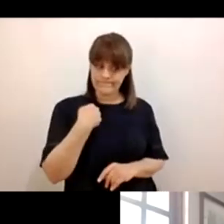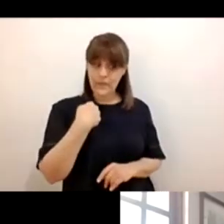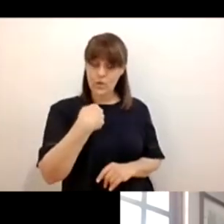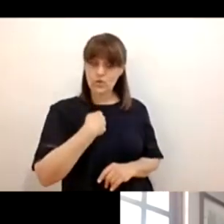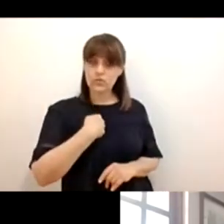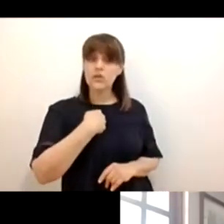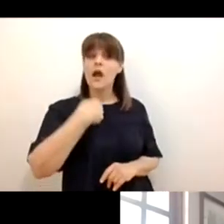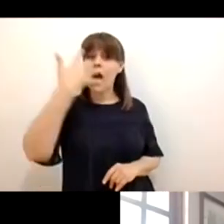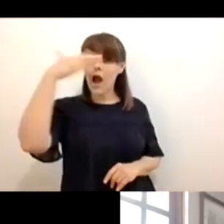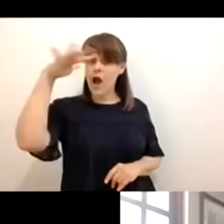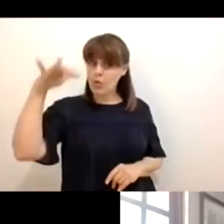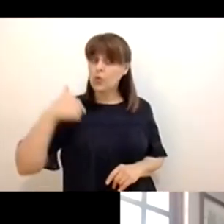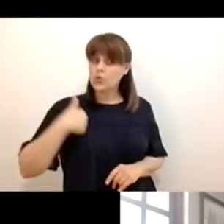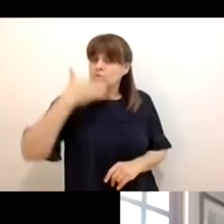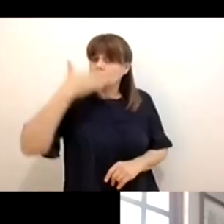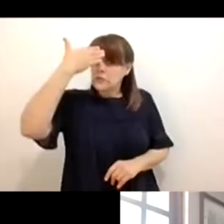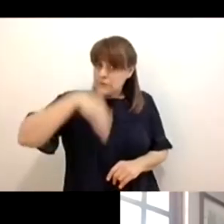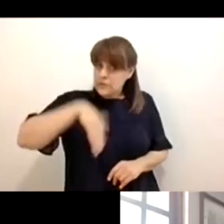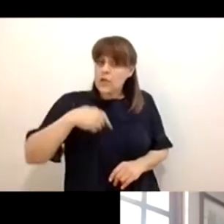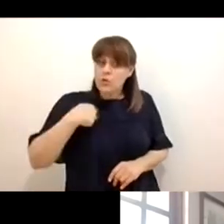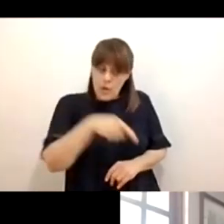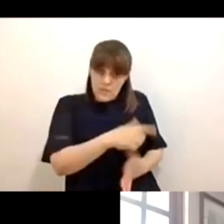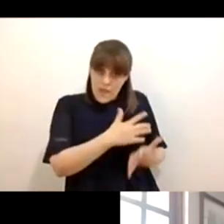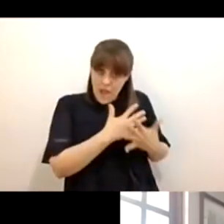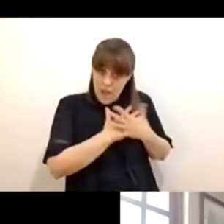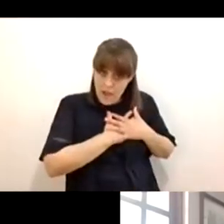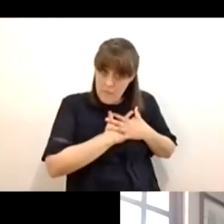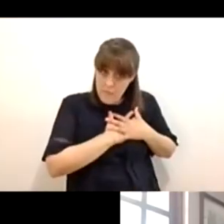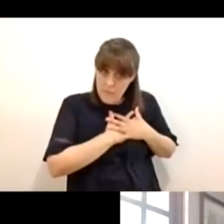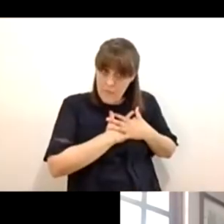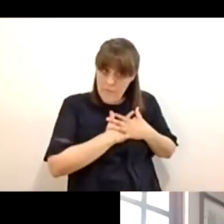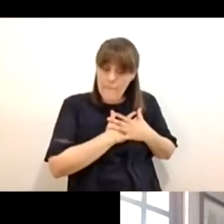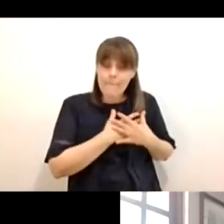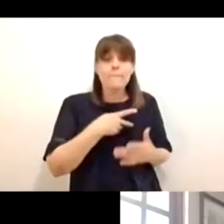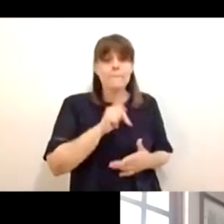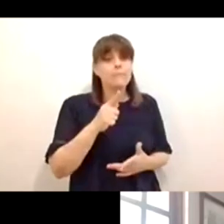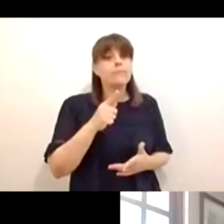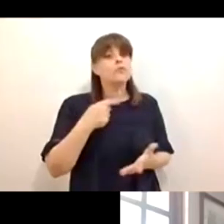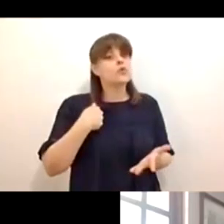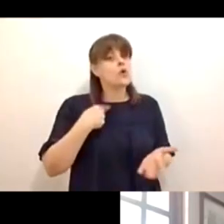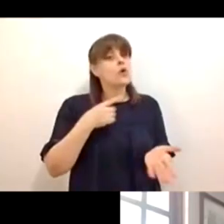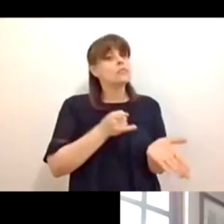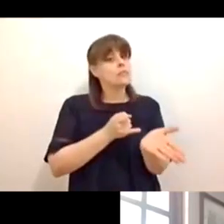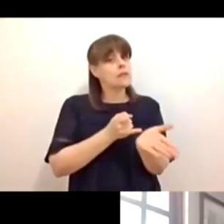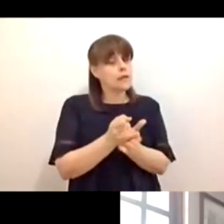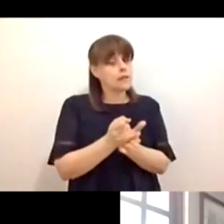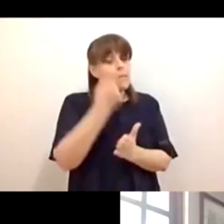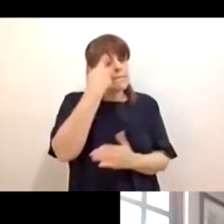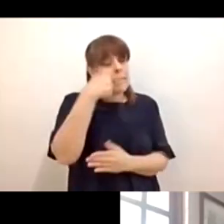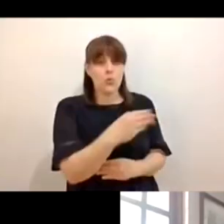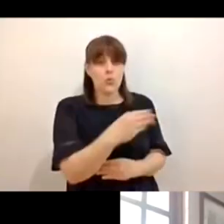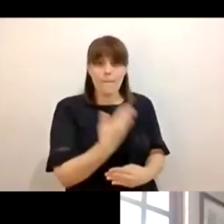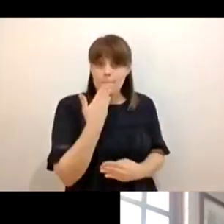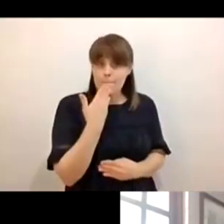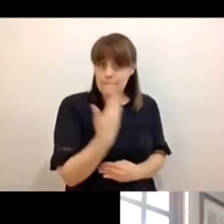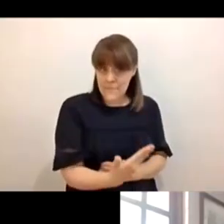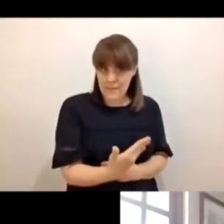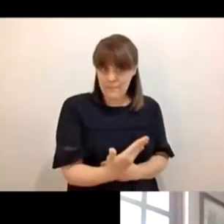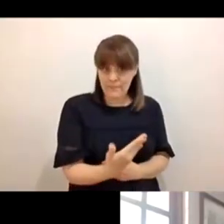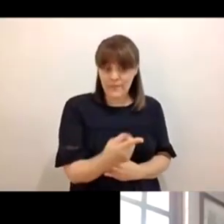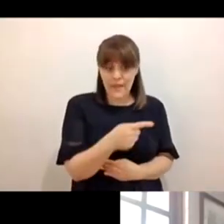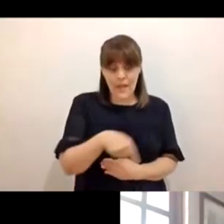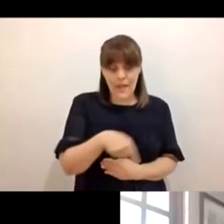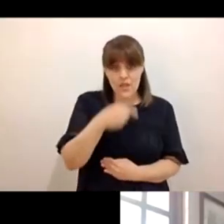vivido más y sabes más que los amas y que vas a tomar las decisiones que consideres convenientes por su bien y claro que tendrán que